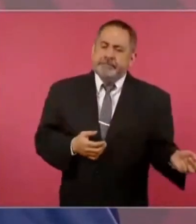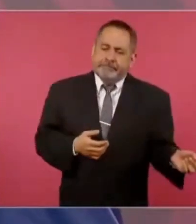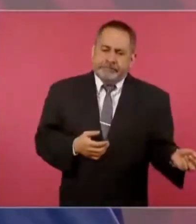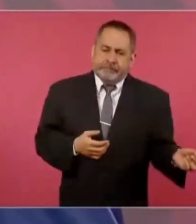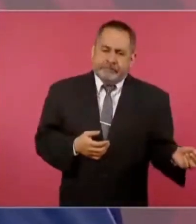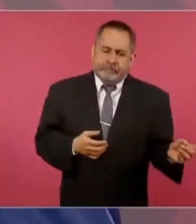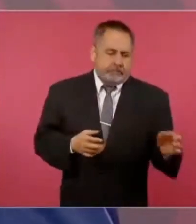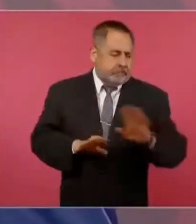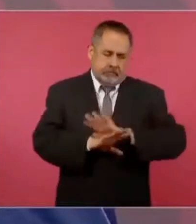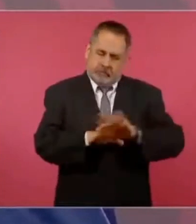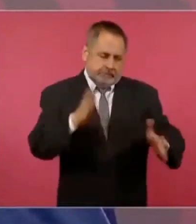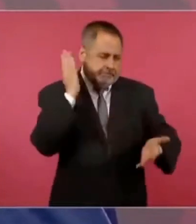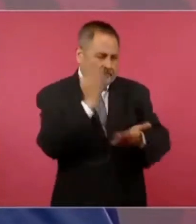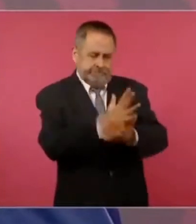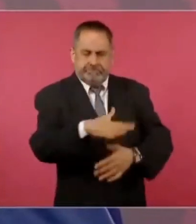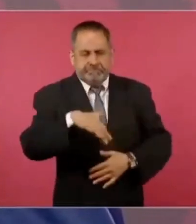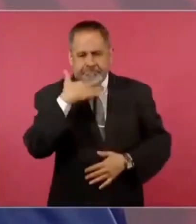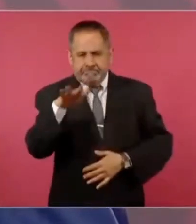corrupción,